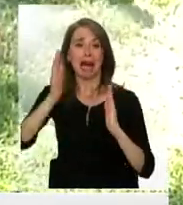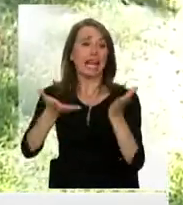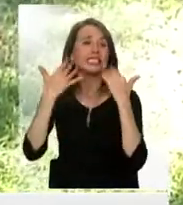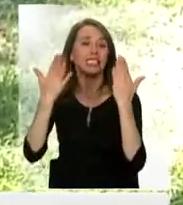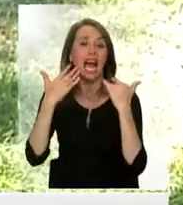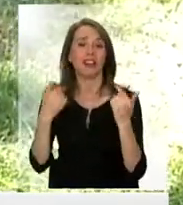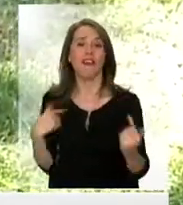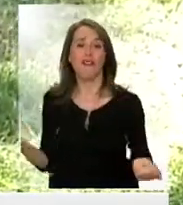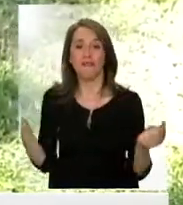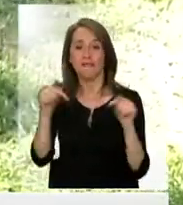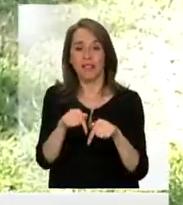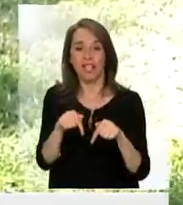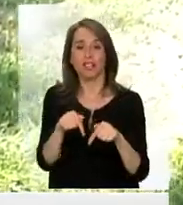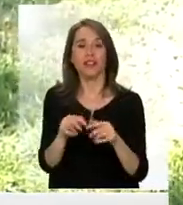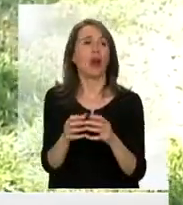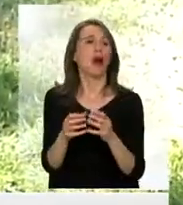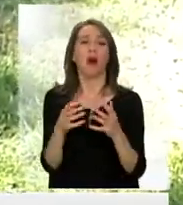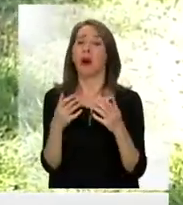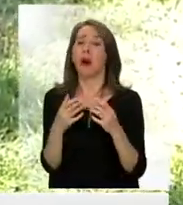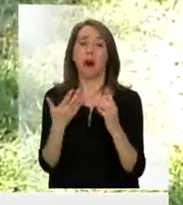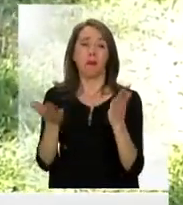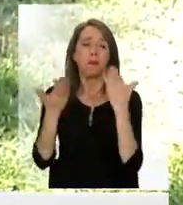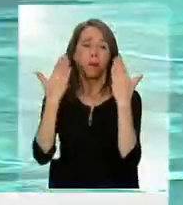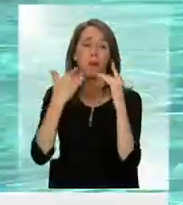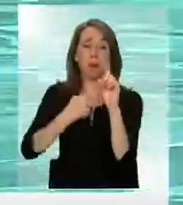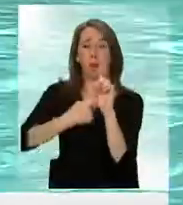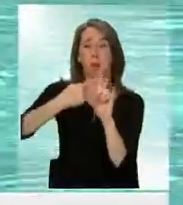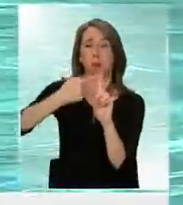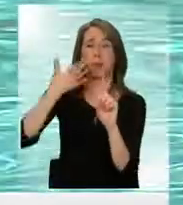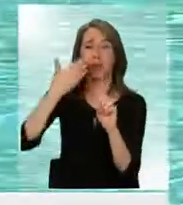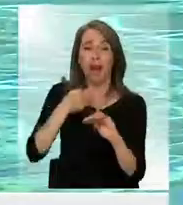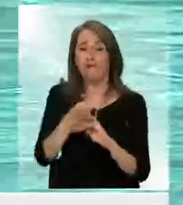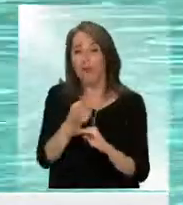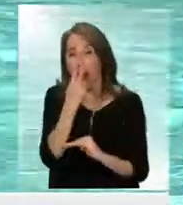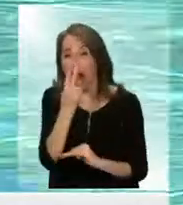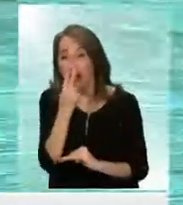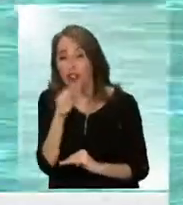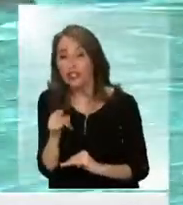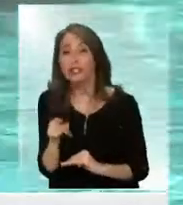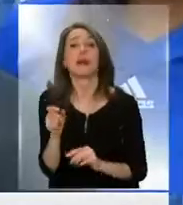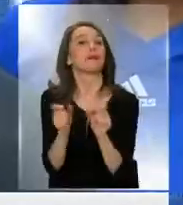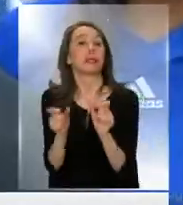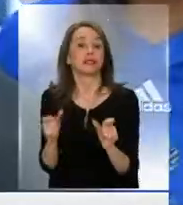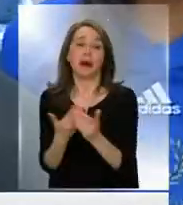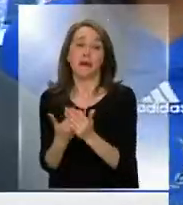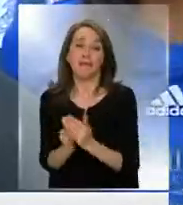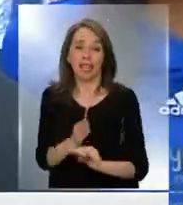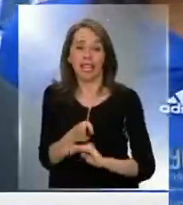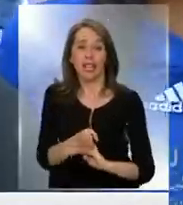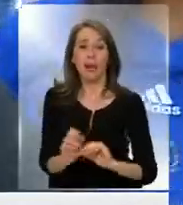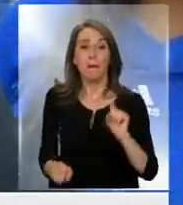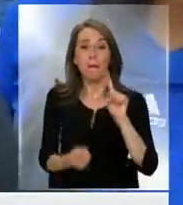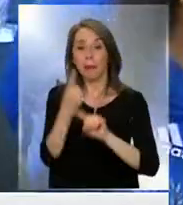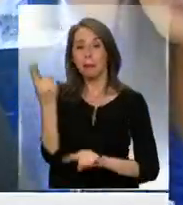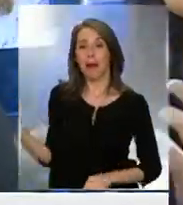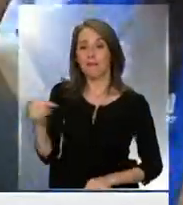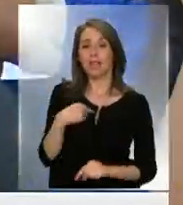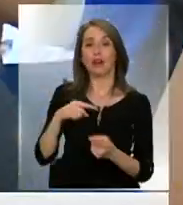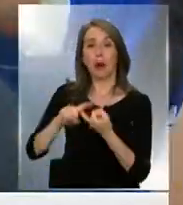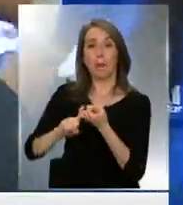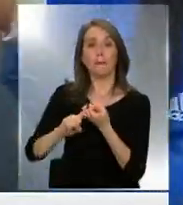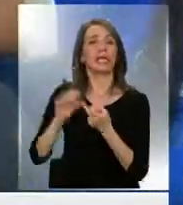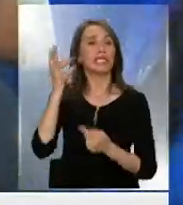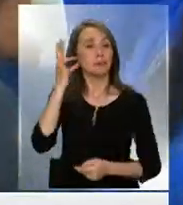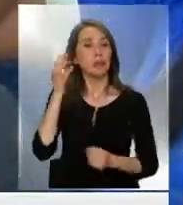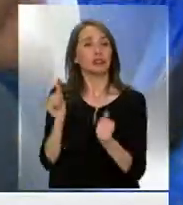entonces venimos por eso, porque hay mucho calor, entonces a conocer. Y para muchos un panorama imperdible. Sí, es la primera vez que venimos, vengo con mi esposa y mi